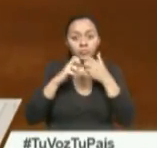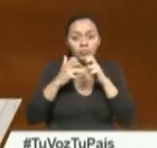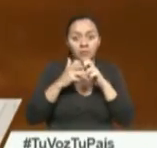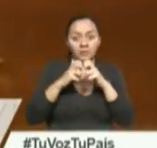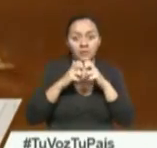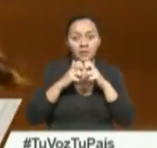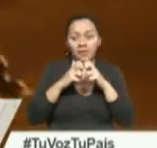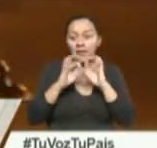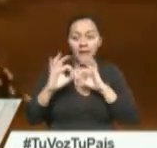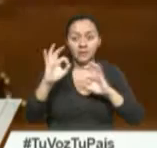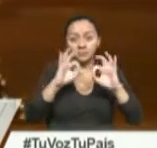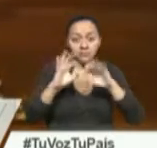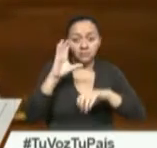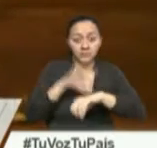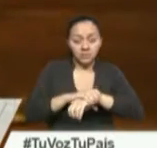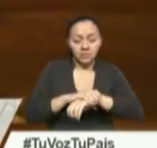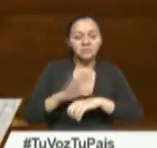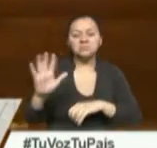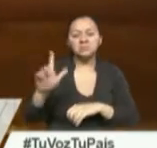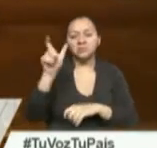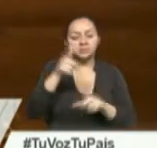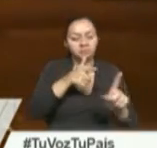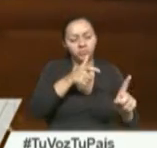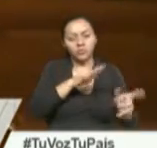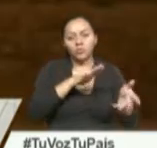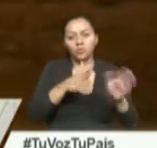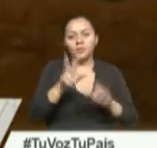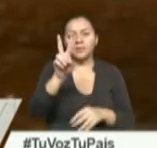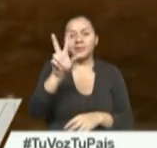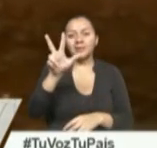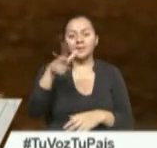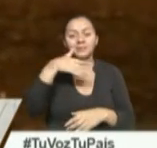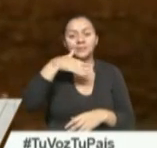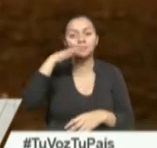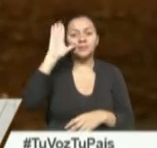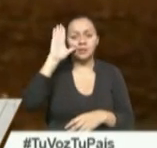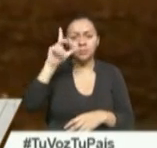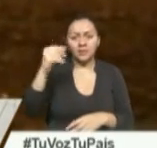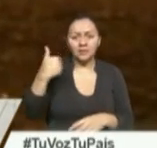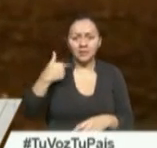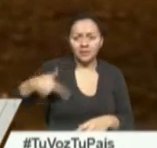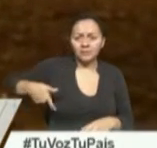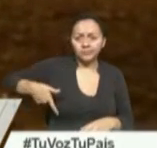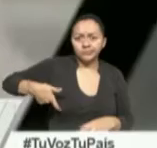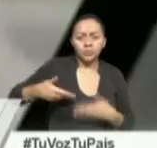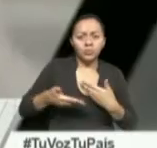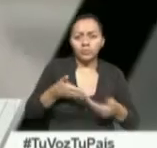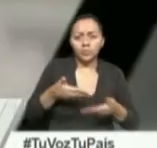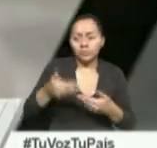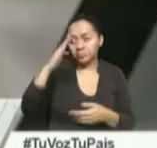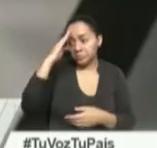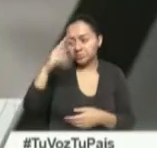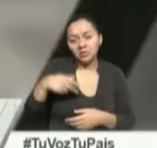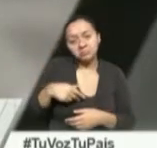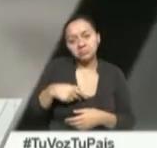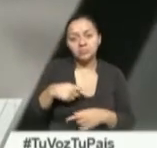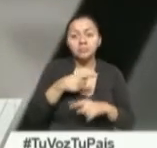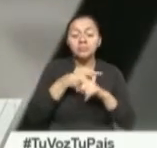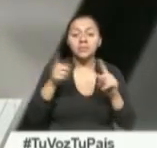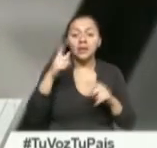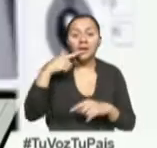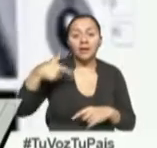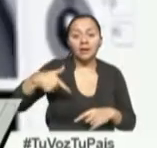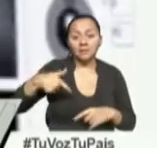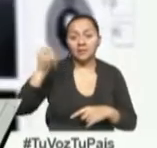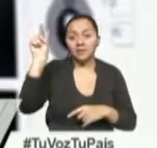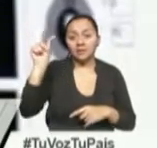en un rutinario control policial el 23 de diciembre, por lo tanto cruzó parte de Europa armado. La policía italiana ha confirmado que el arma que utilizó en